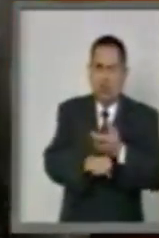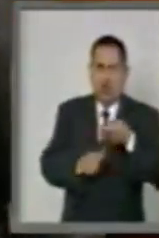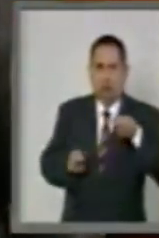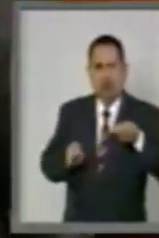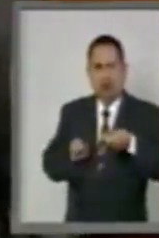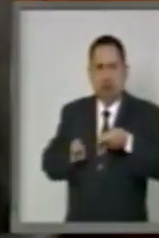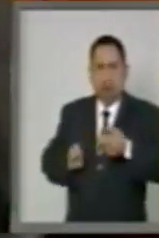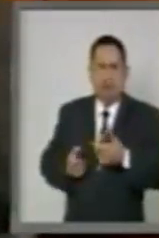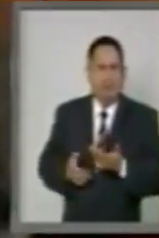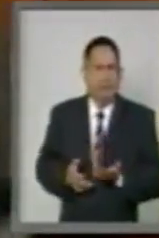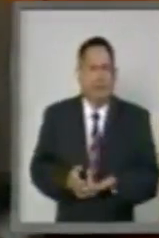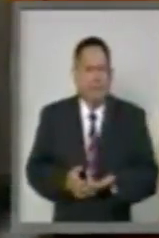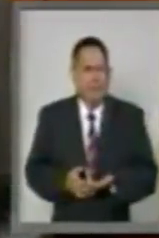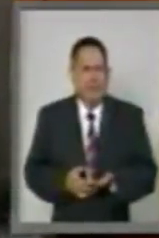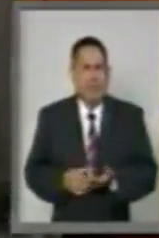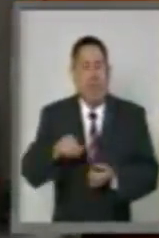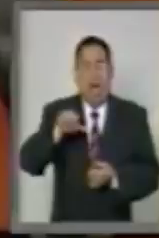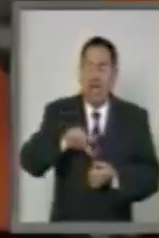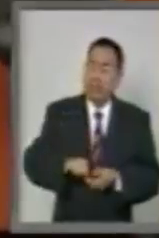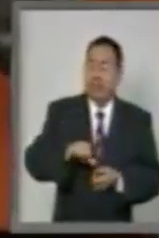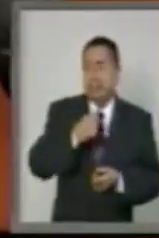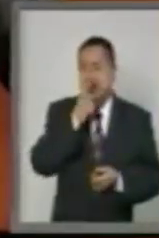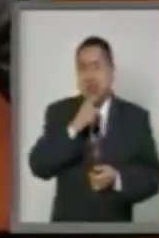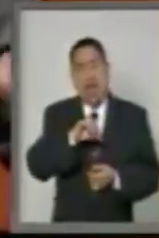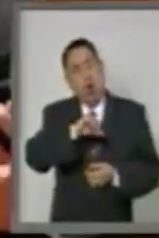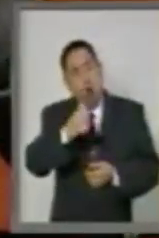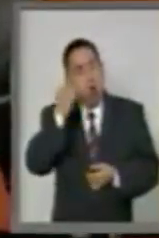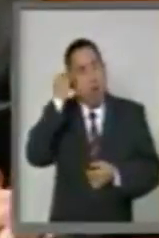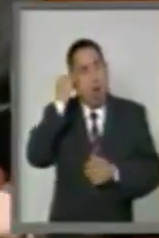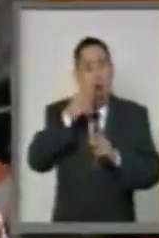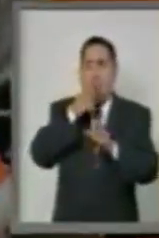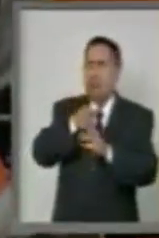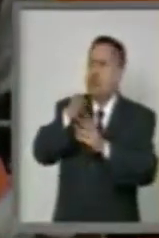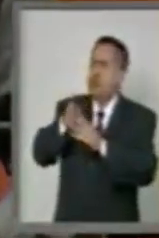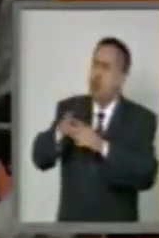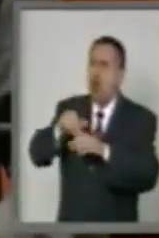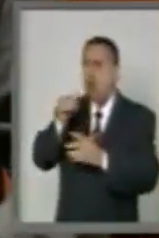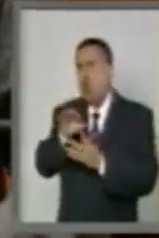Aquí se decía que tenemos otros destinos.